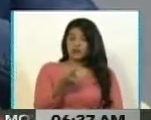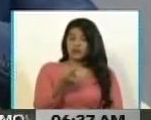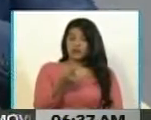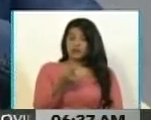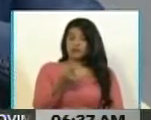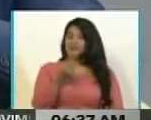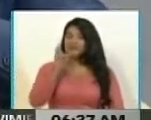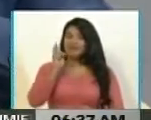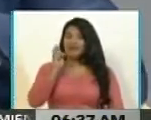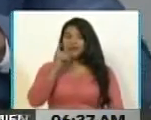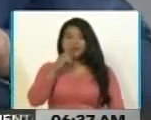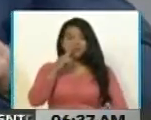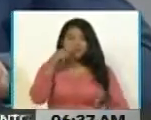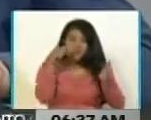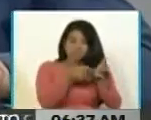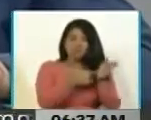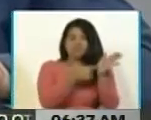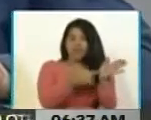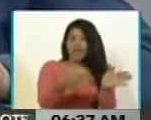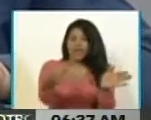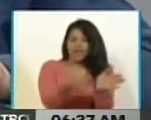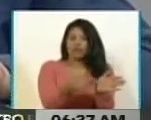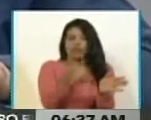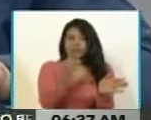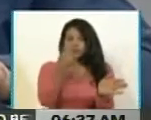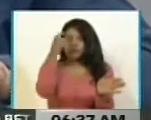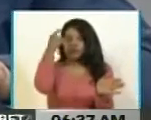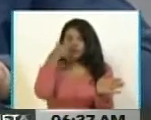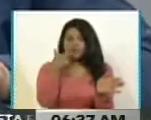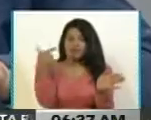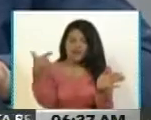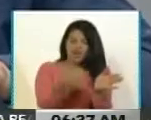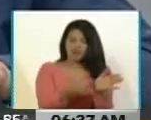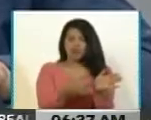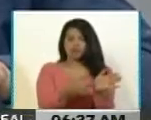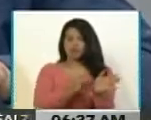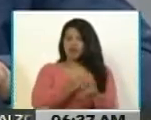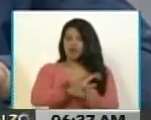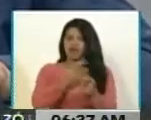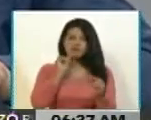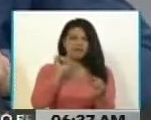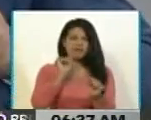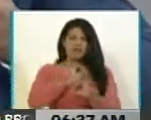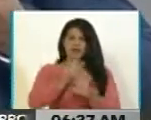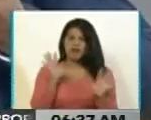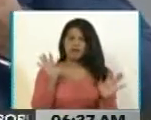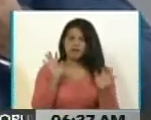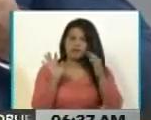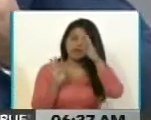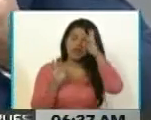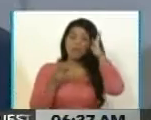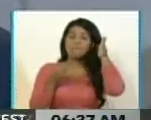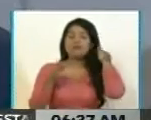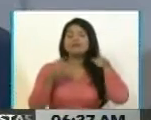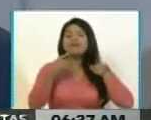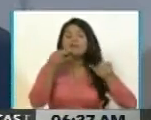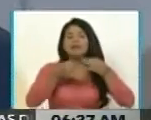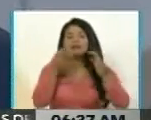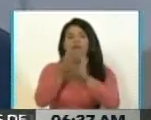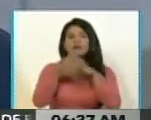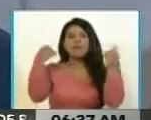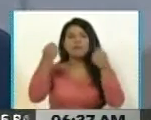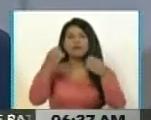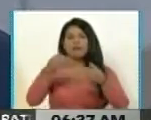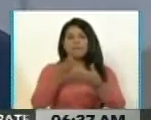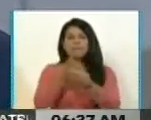pone el dedo en la llaga, ¿no? Hace hincapié en una campaña que es permanente contra Venezuela, contra la Revolución